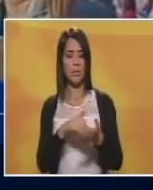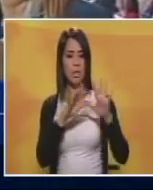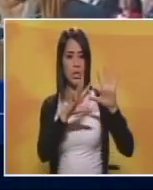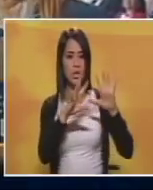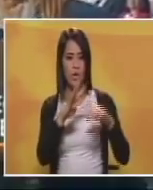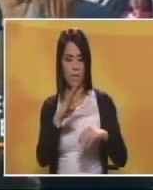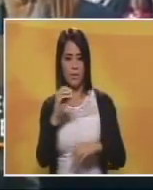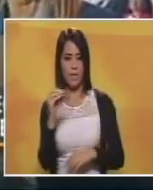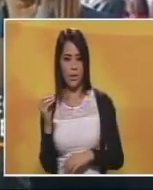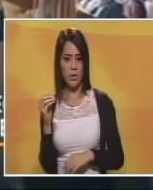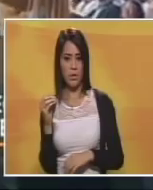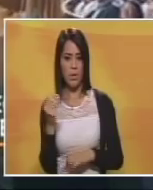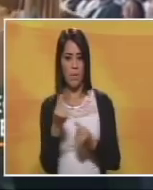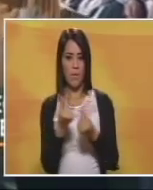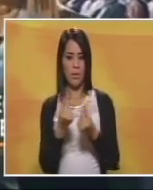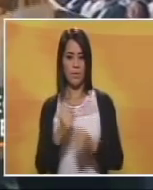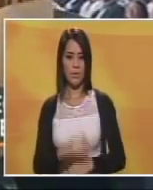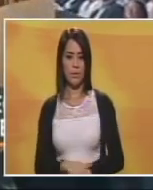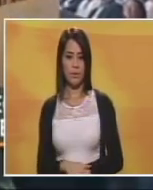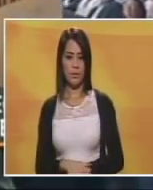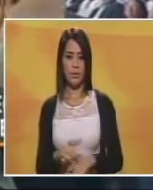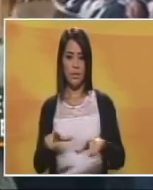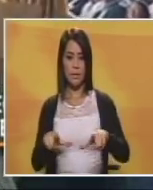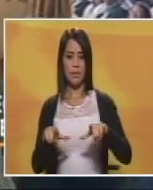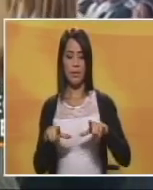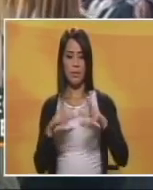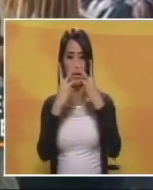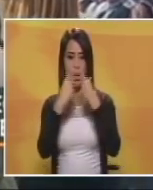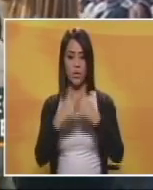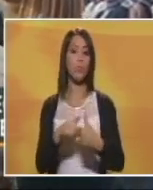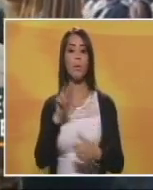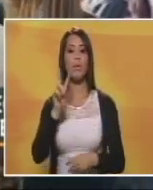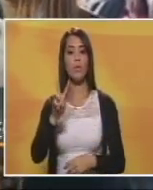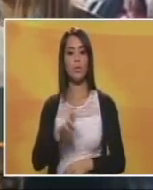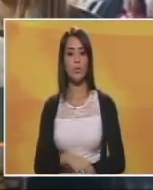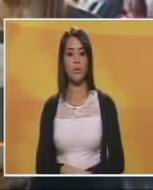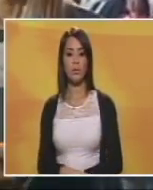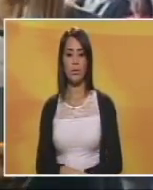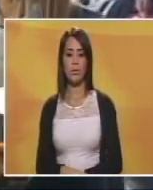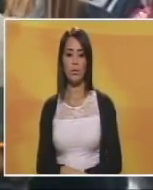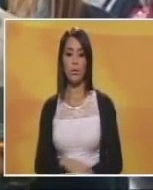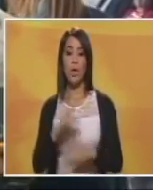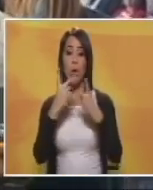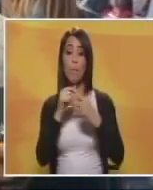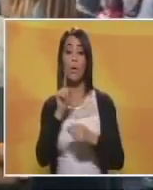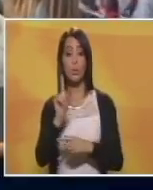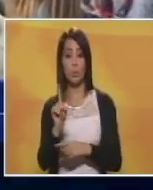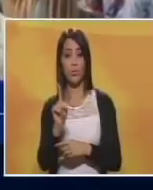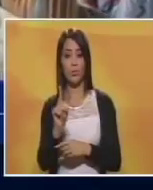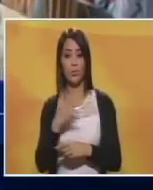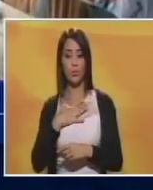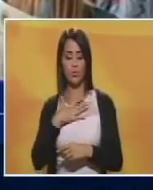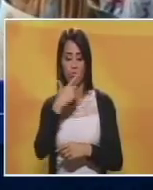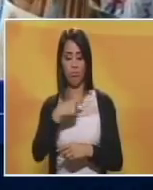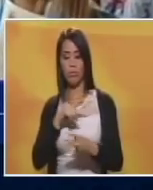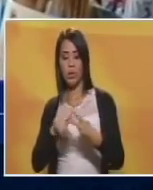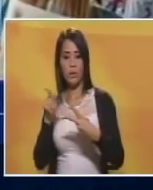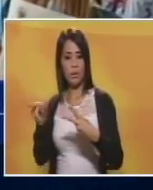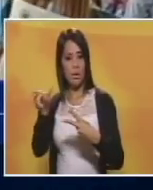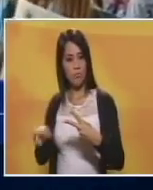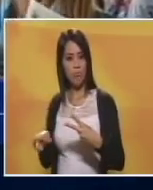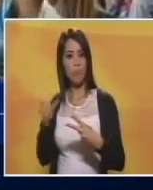5.900 bolívares soberanos y es el certificado número 2. Correcto. Yo tengo el número 1 y Cilia tiene el